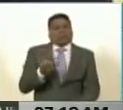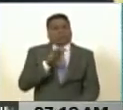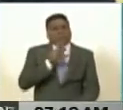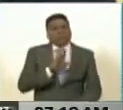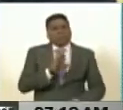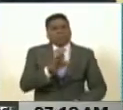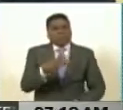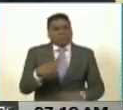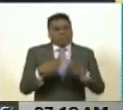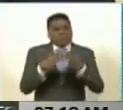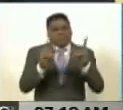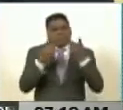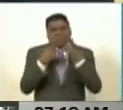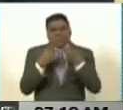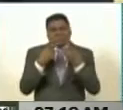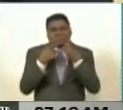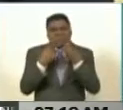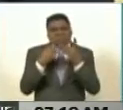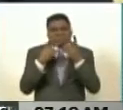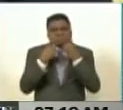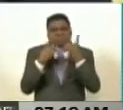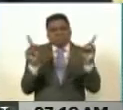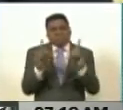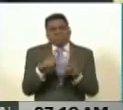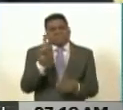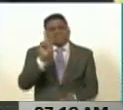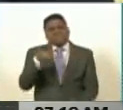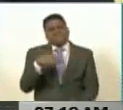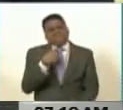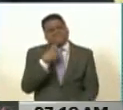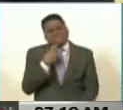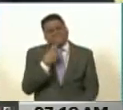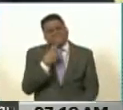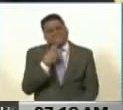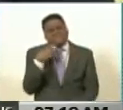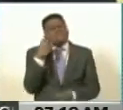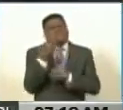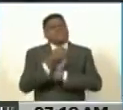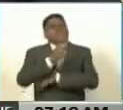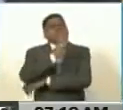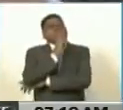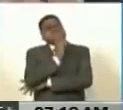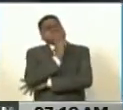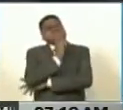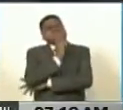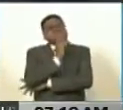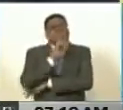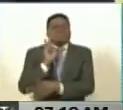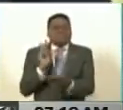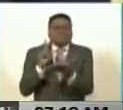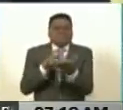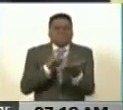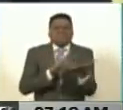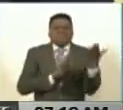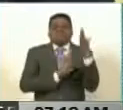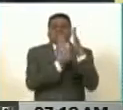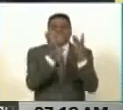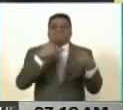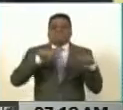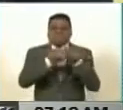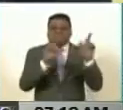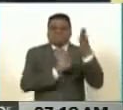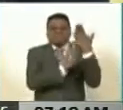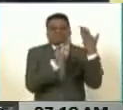sus denuncias, etcétera. Y yo diría también generar pues una presencia institucional en el país